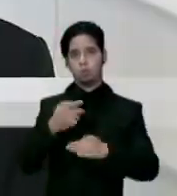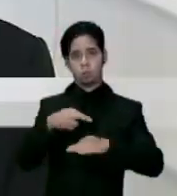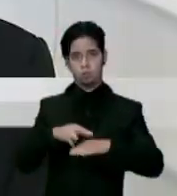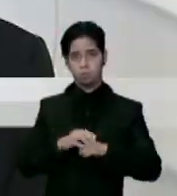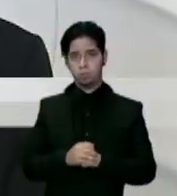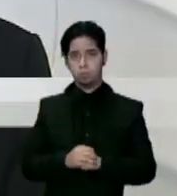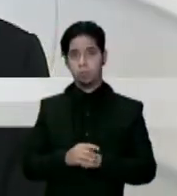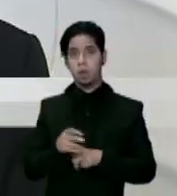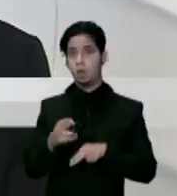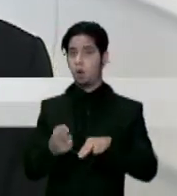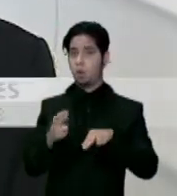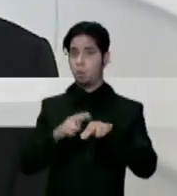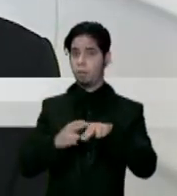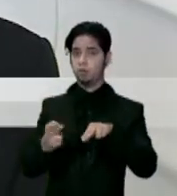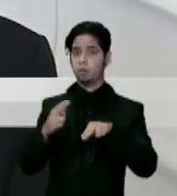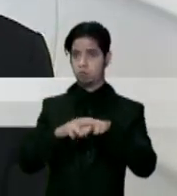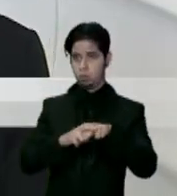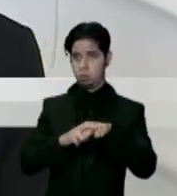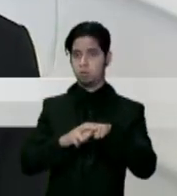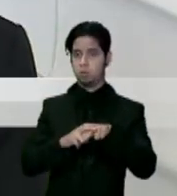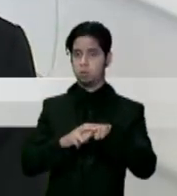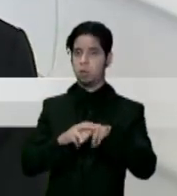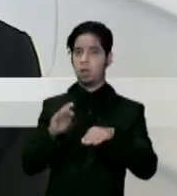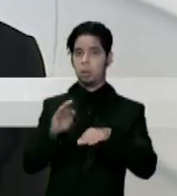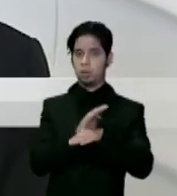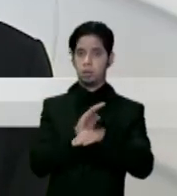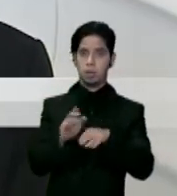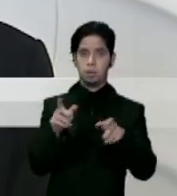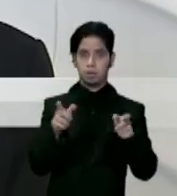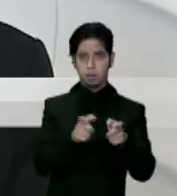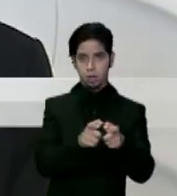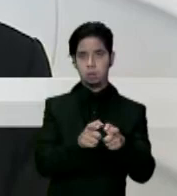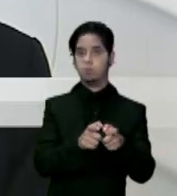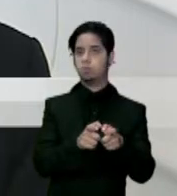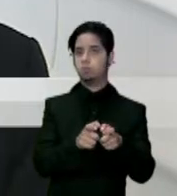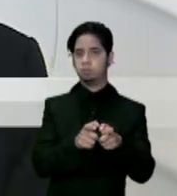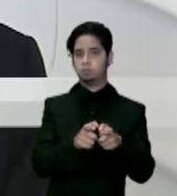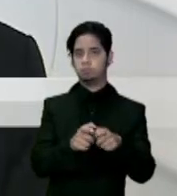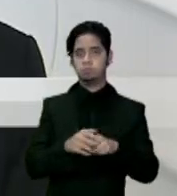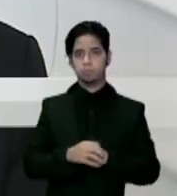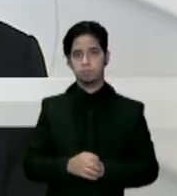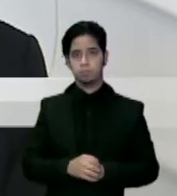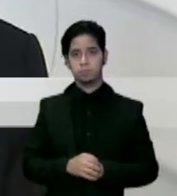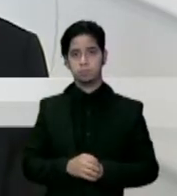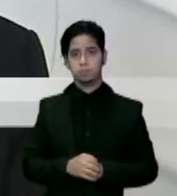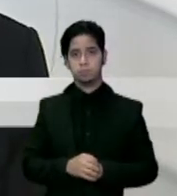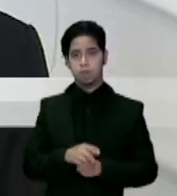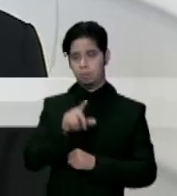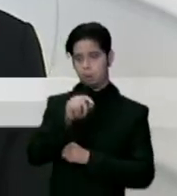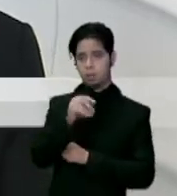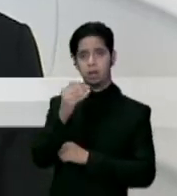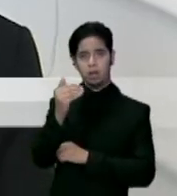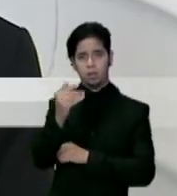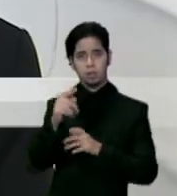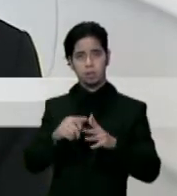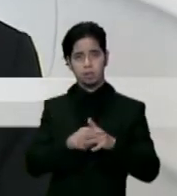un aumento en el total de las pequeñas y medianas empresas. En el tercer trimestre del 2014 habían aumentado en